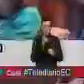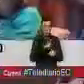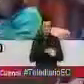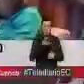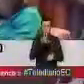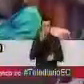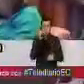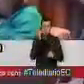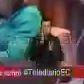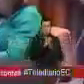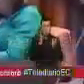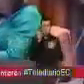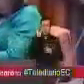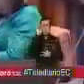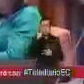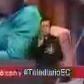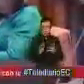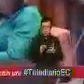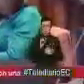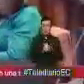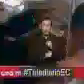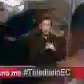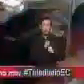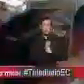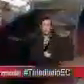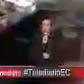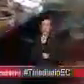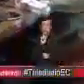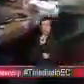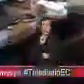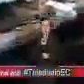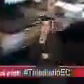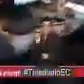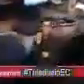30 días para analizar el presupuesto general del Estado para el 2020. Ronito Apanta, Medios Públicos.